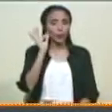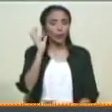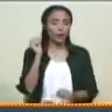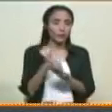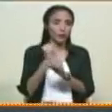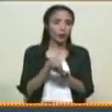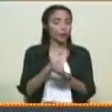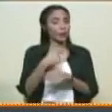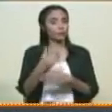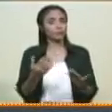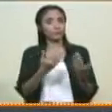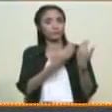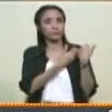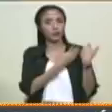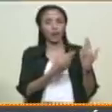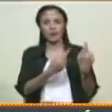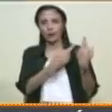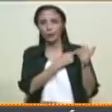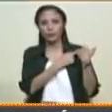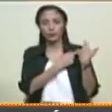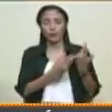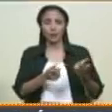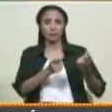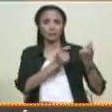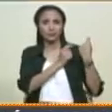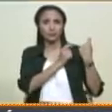bueno, ustedes tienen el mando principal.